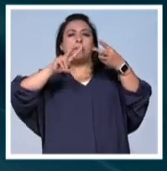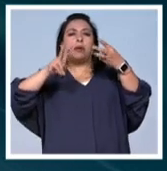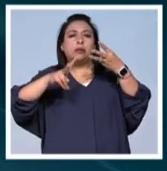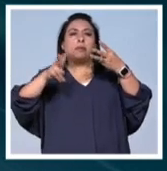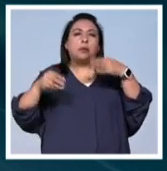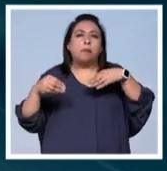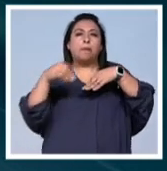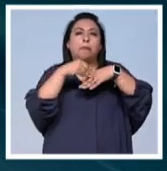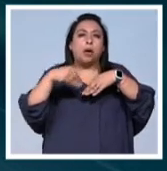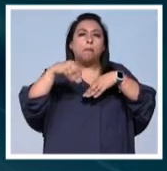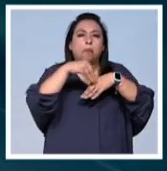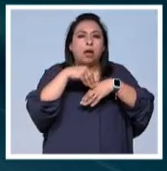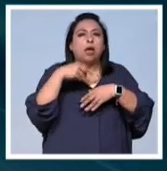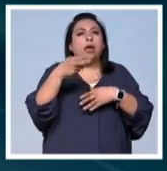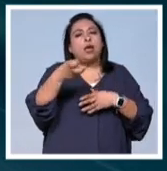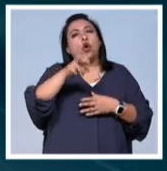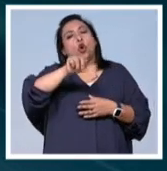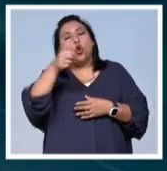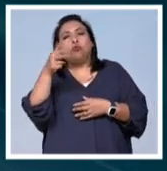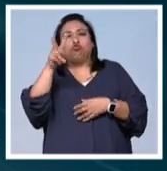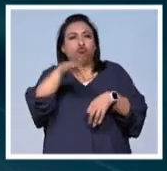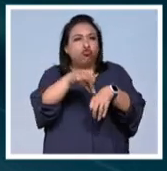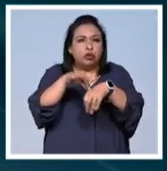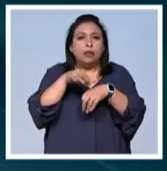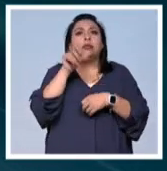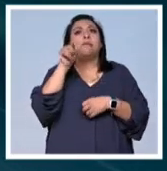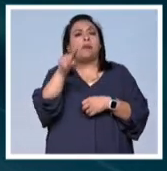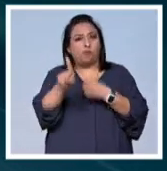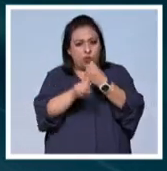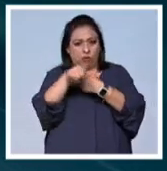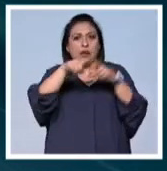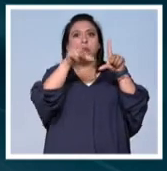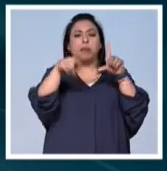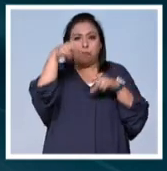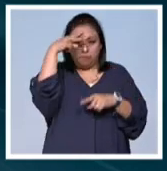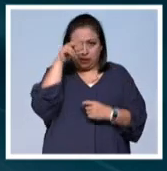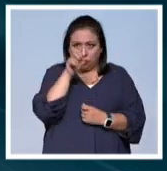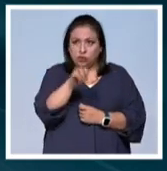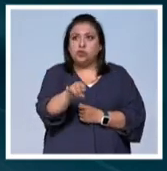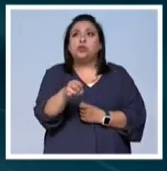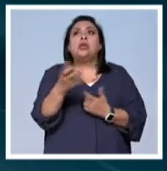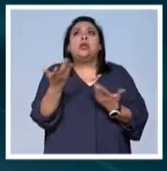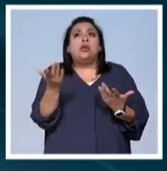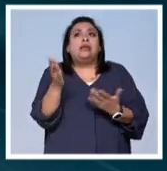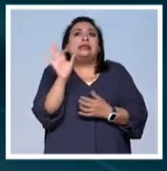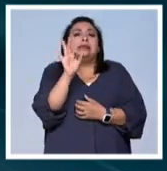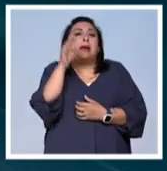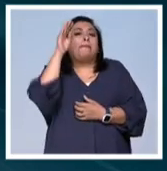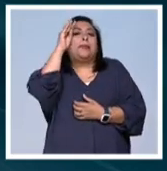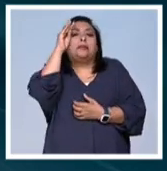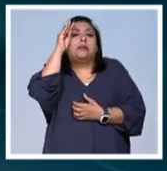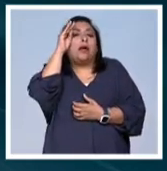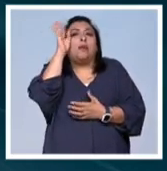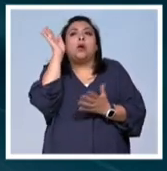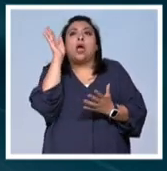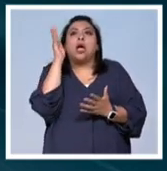en fin como como otras realidades que también aquejan al país y que podría parecer como